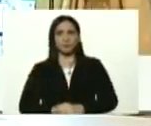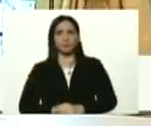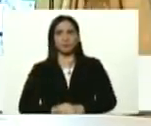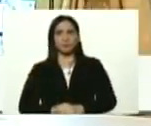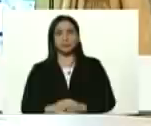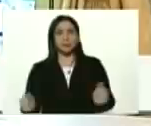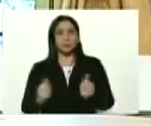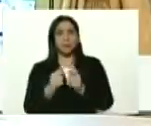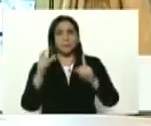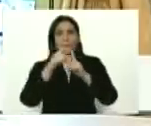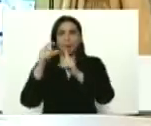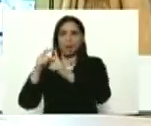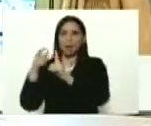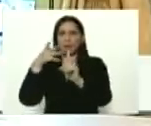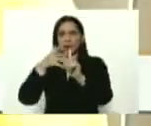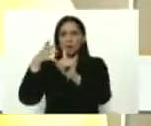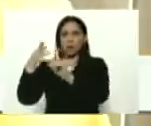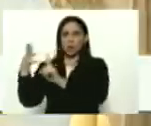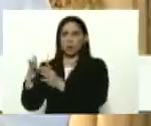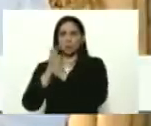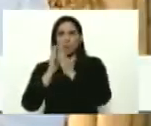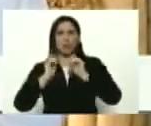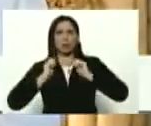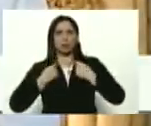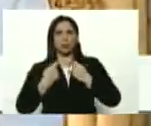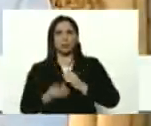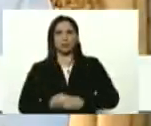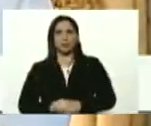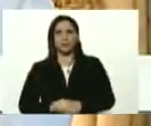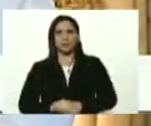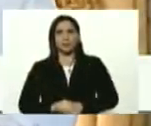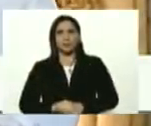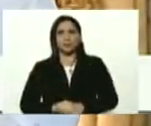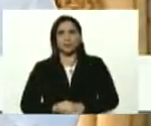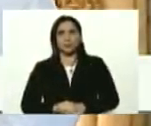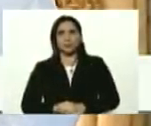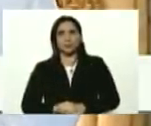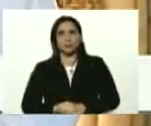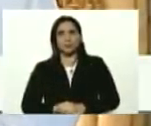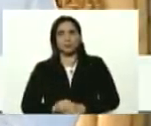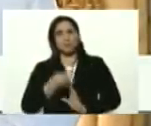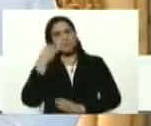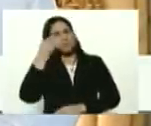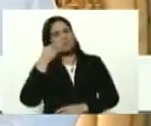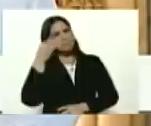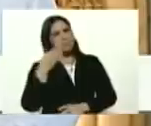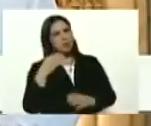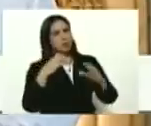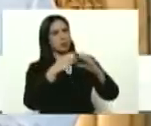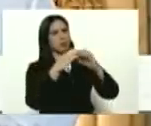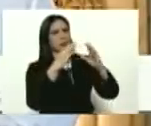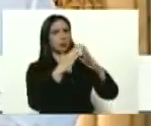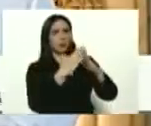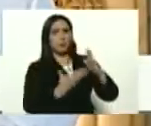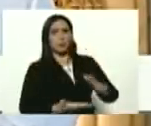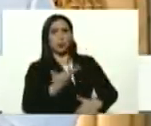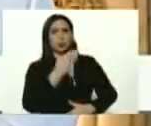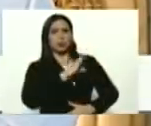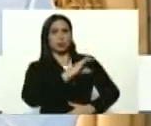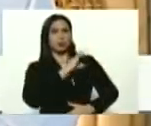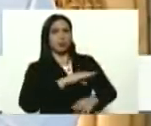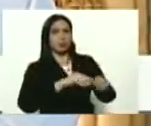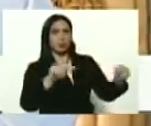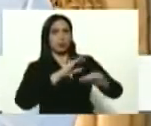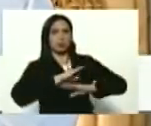su palabra orientadora. Aristóbulo Isturiz. Yo creo que el Hogares de la Patria es clave para el socialismo